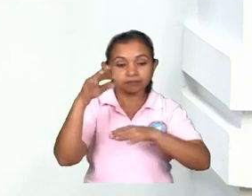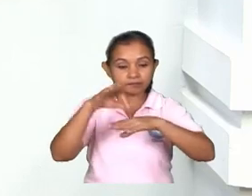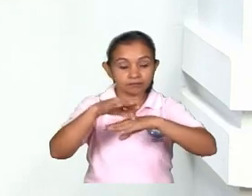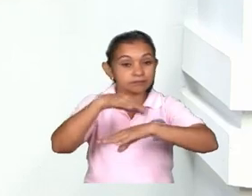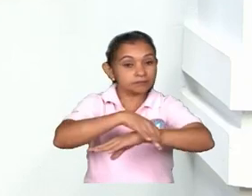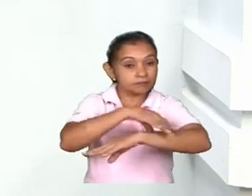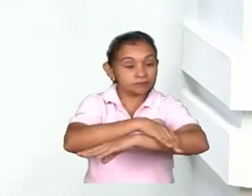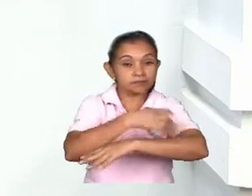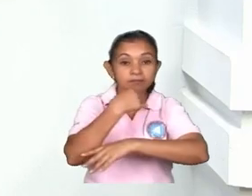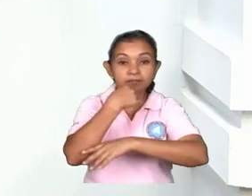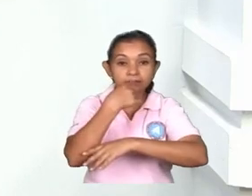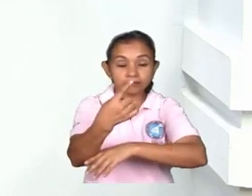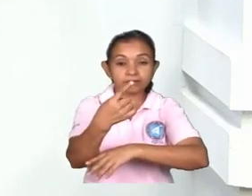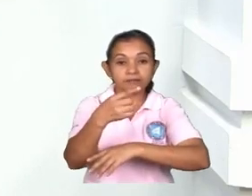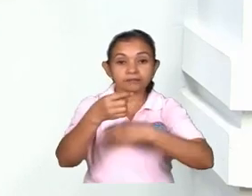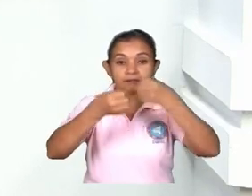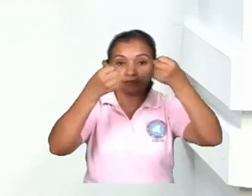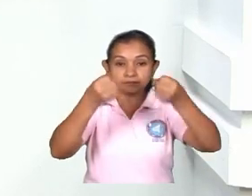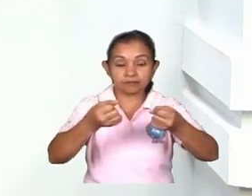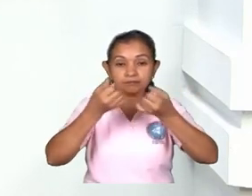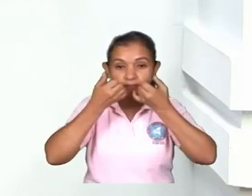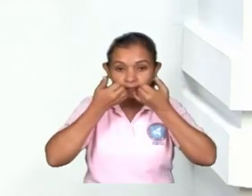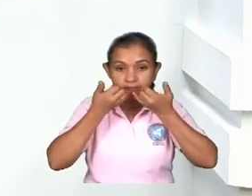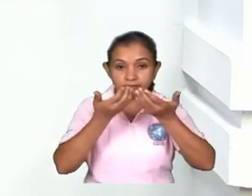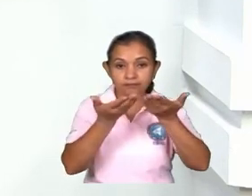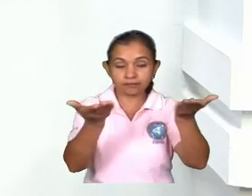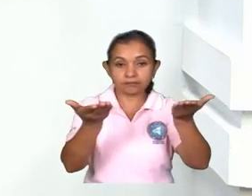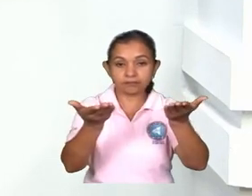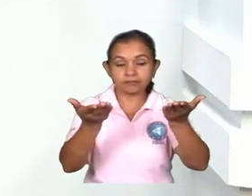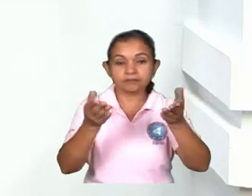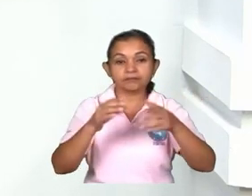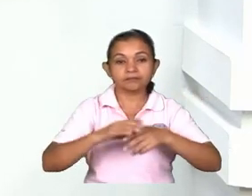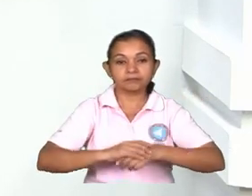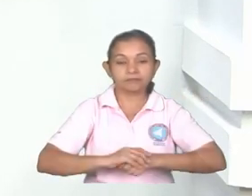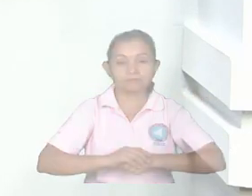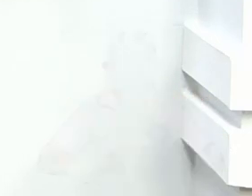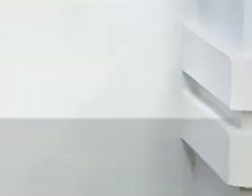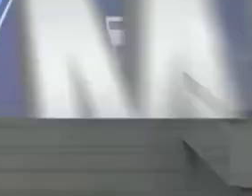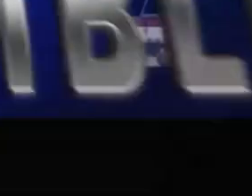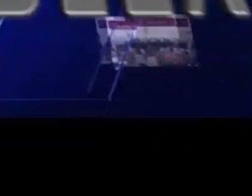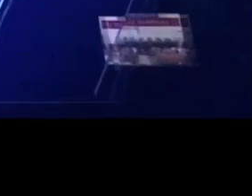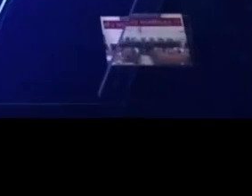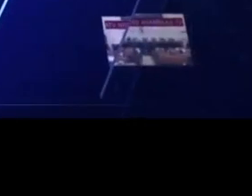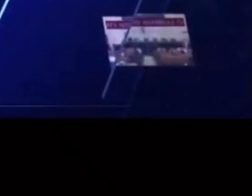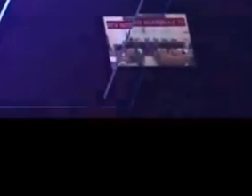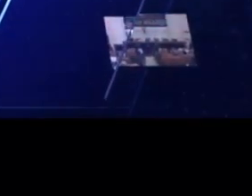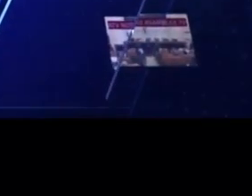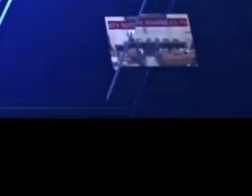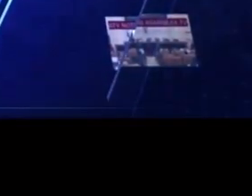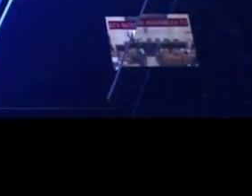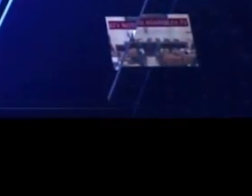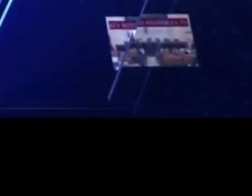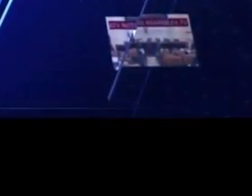compañera Rosario Murillo. Y Miguel Carranza nos presenta más detalles a través del siguiente reporte.